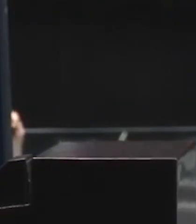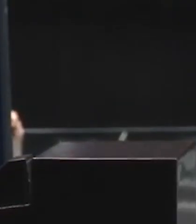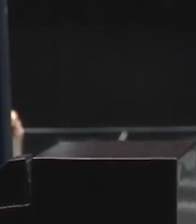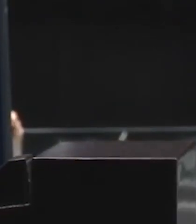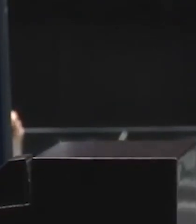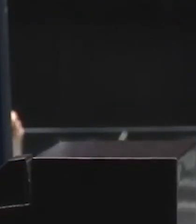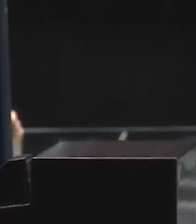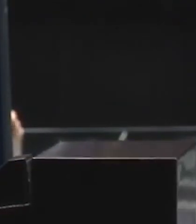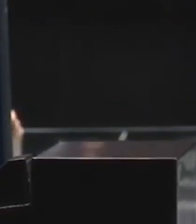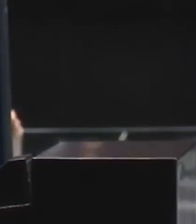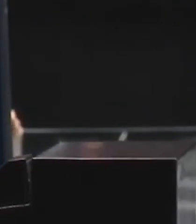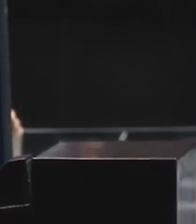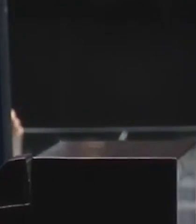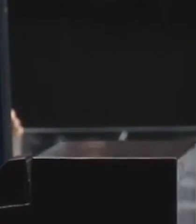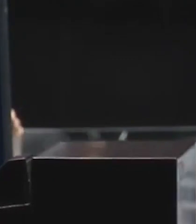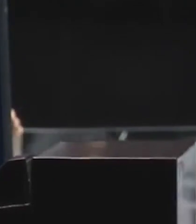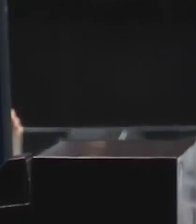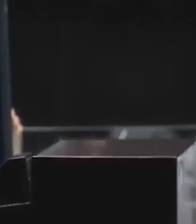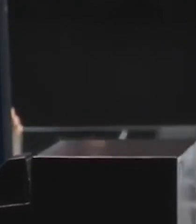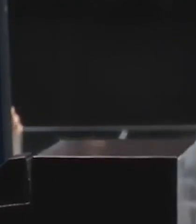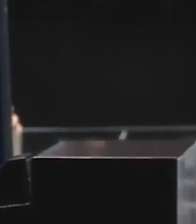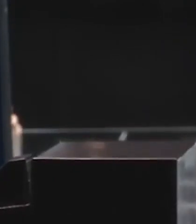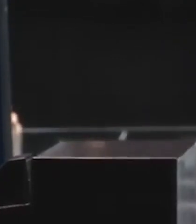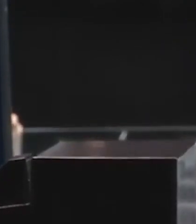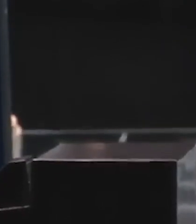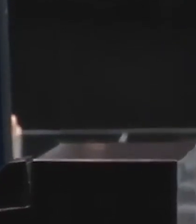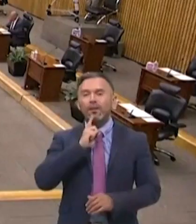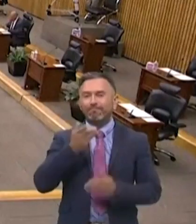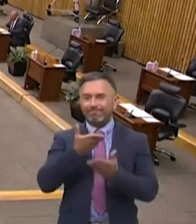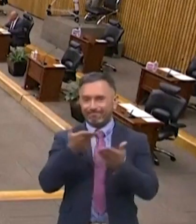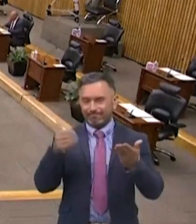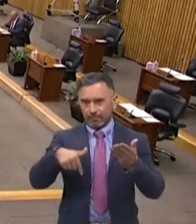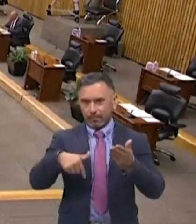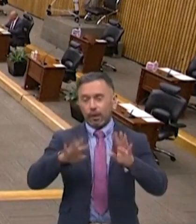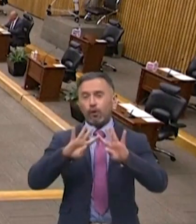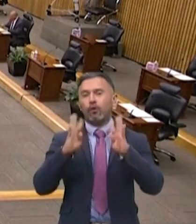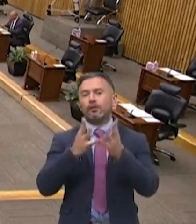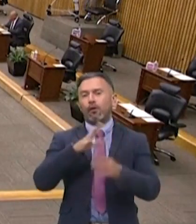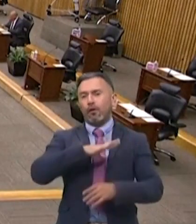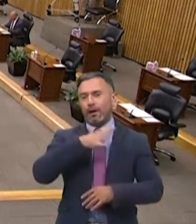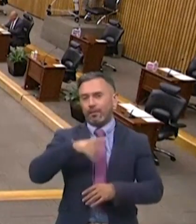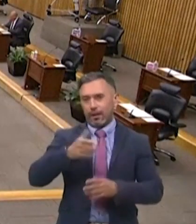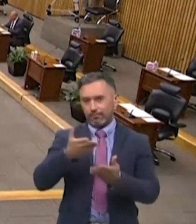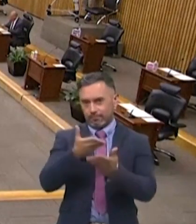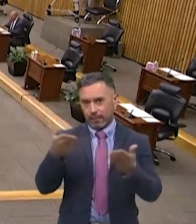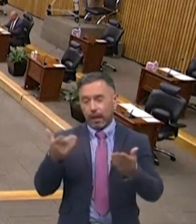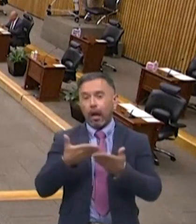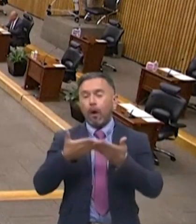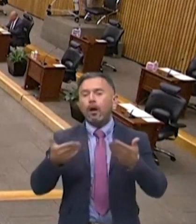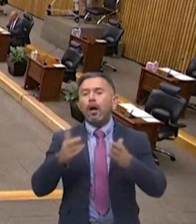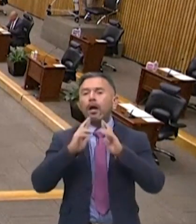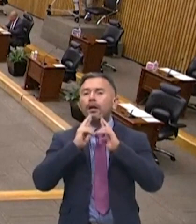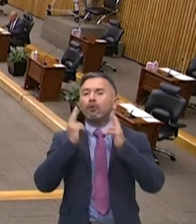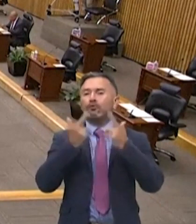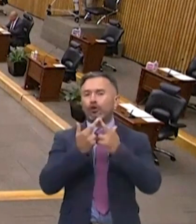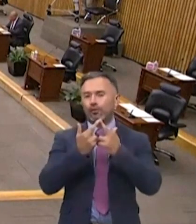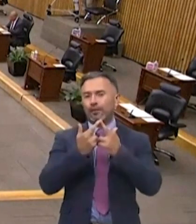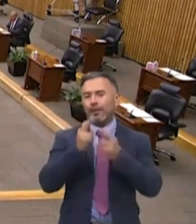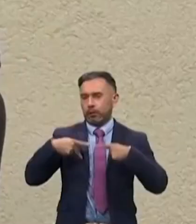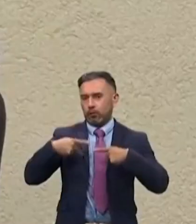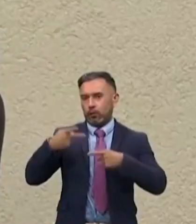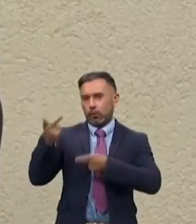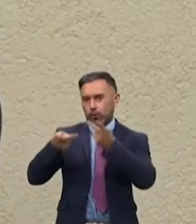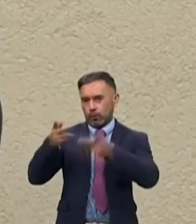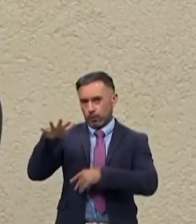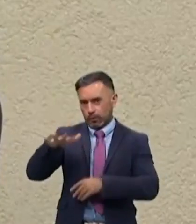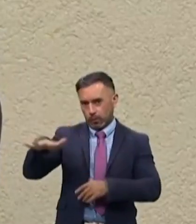se toca! ¡6, 7 y 8! ¡Lorenzo es un bizcocho! La 4T se lanza contra la marcha en defensa al INE y se